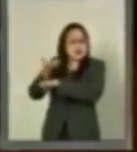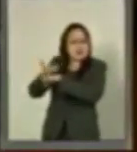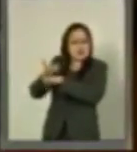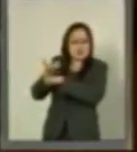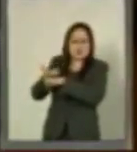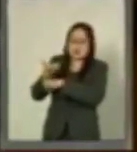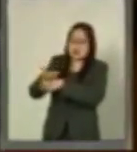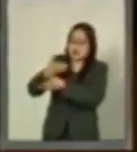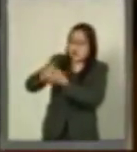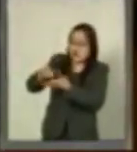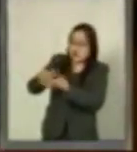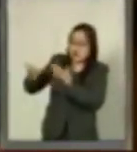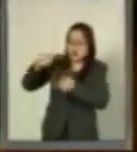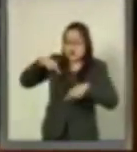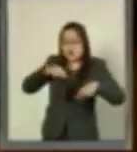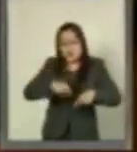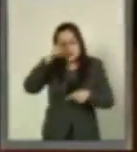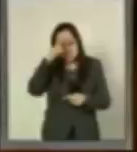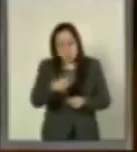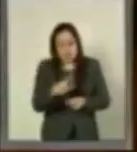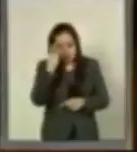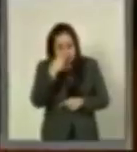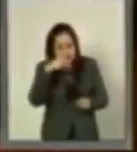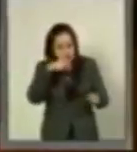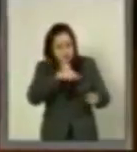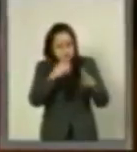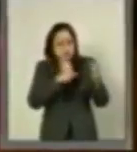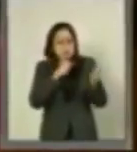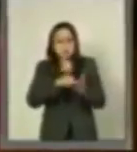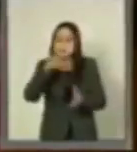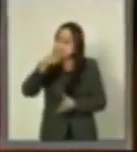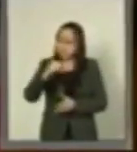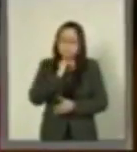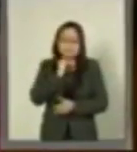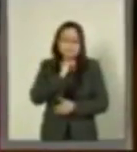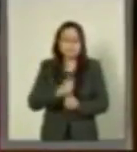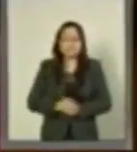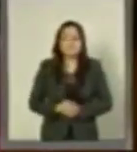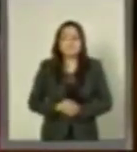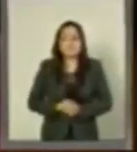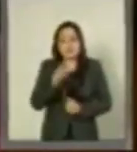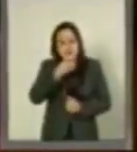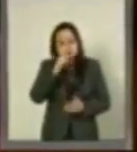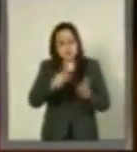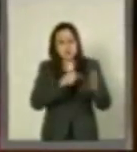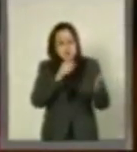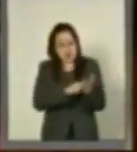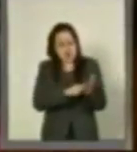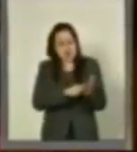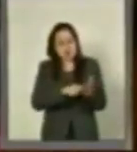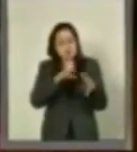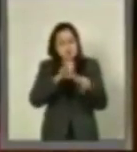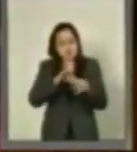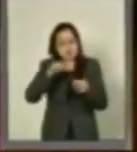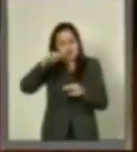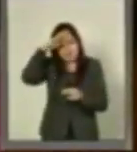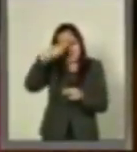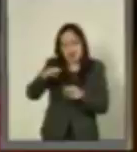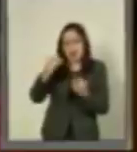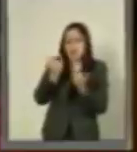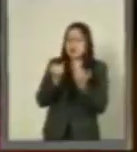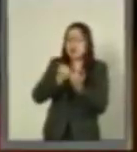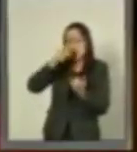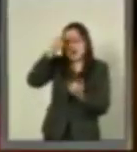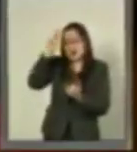regresan de los Estados Unidos a nuestro país, no, senador. En esos lugares, y ya fui ahí a Mexicali, y ya estuve en